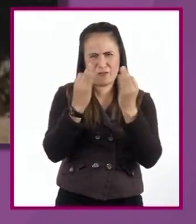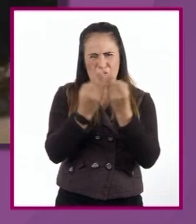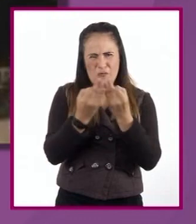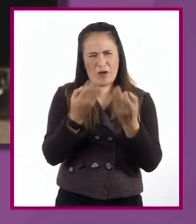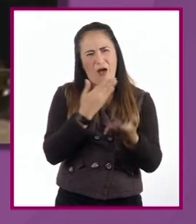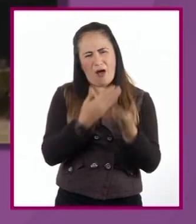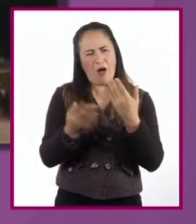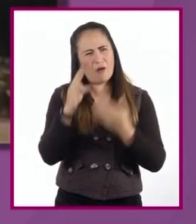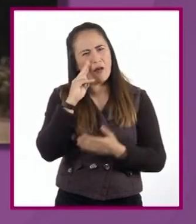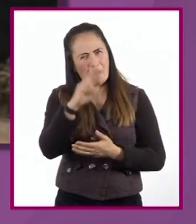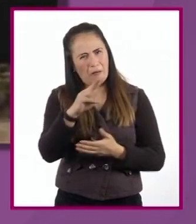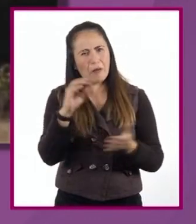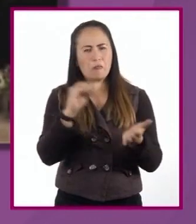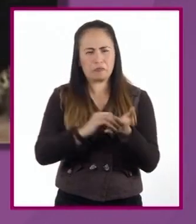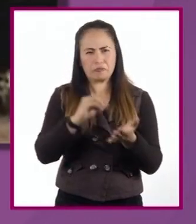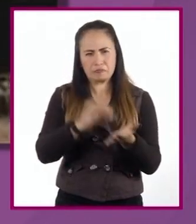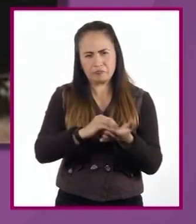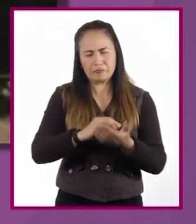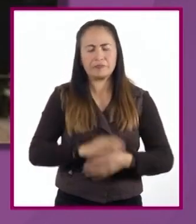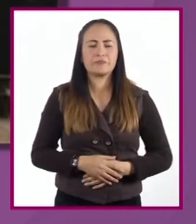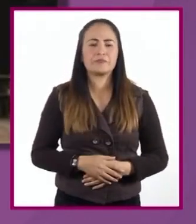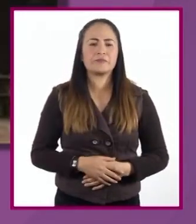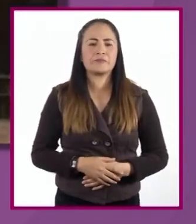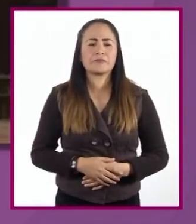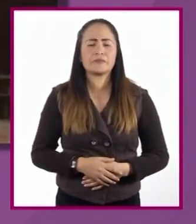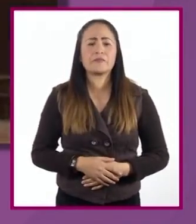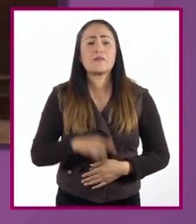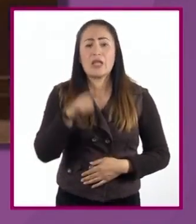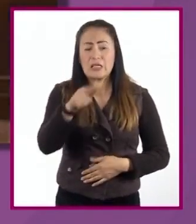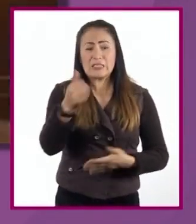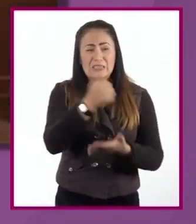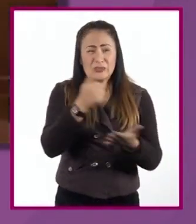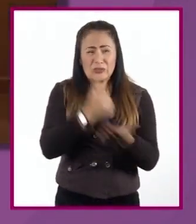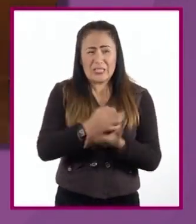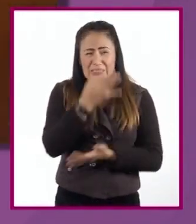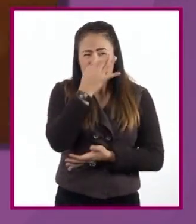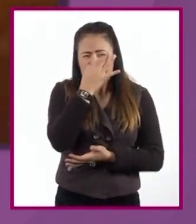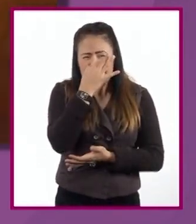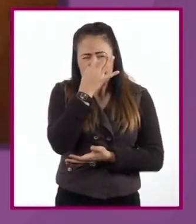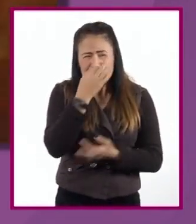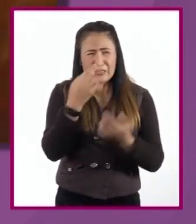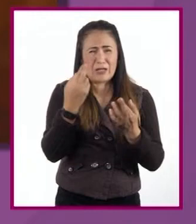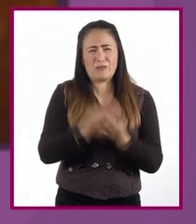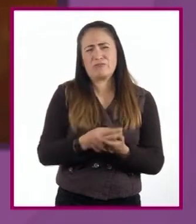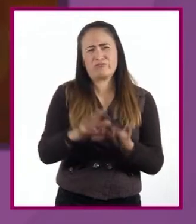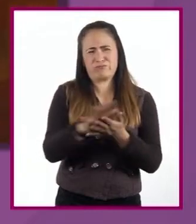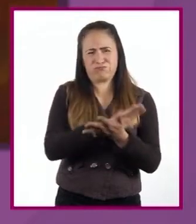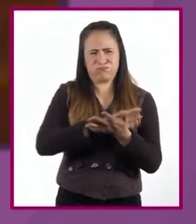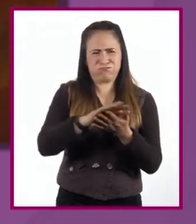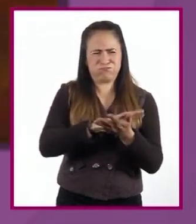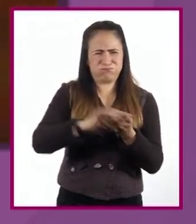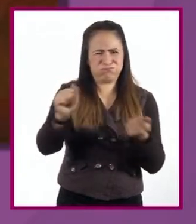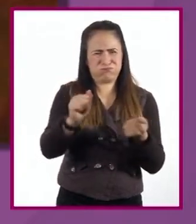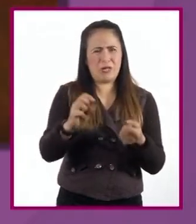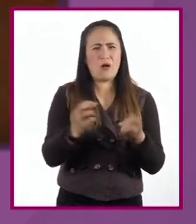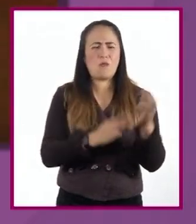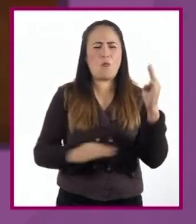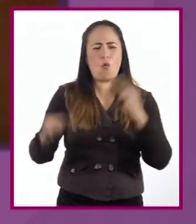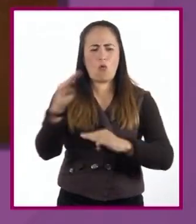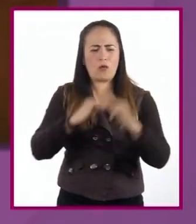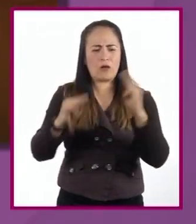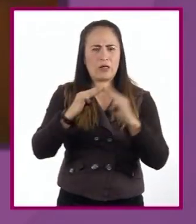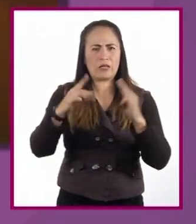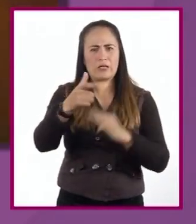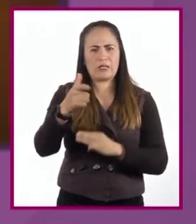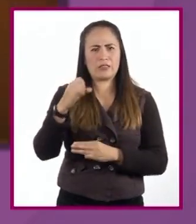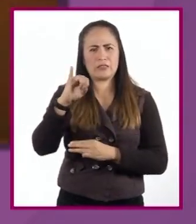ahora. Ya que esta ciudad va a ser destruida debido a lo que es la erupción del volcán Xitle, que pertenece a la Sierra